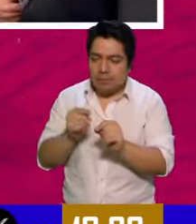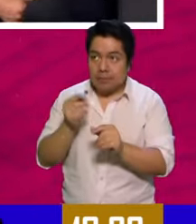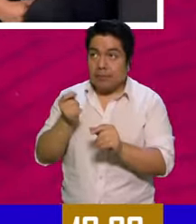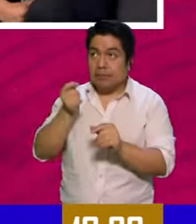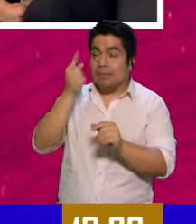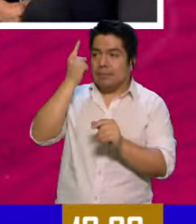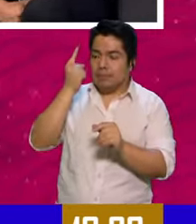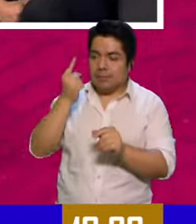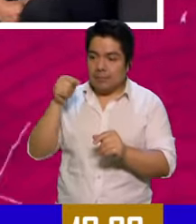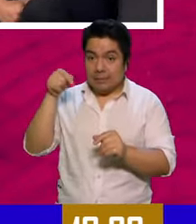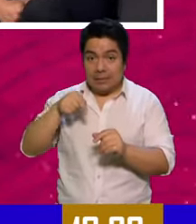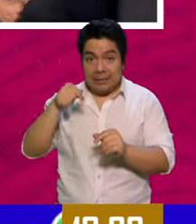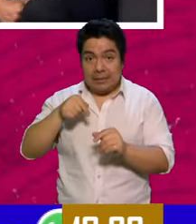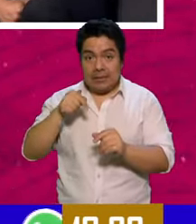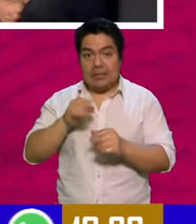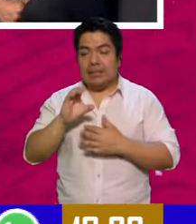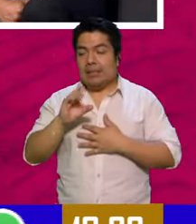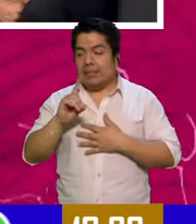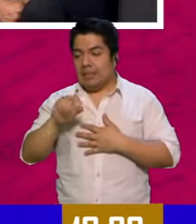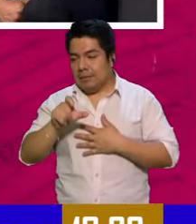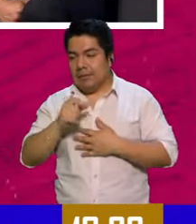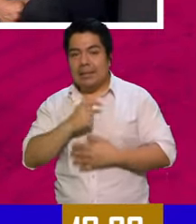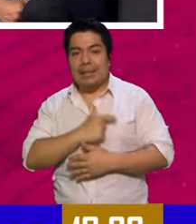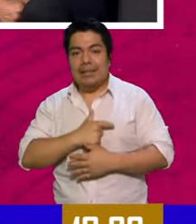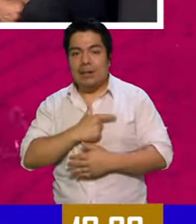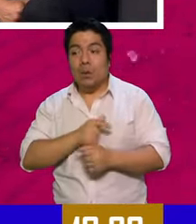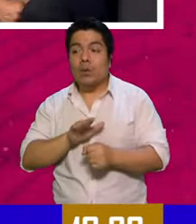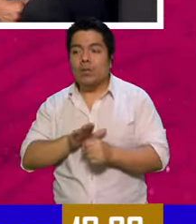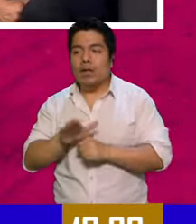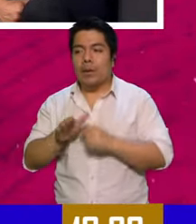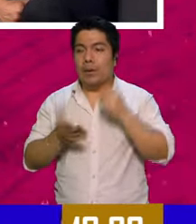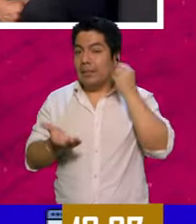mente, ¿qué es lo que más te gusta de la CDMX? Híjoles,